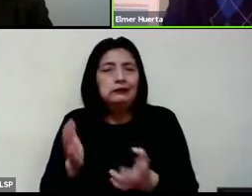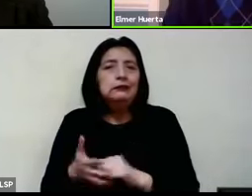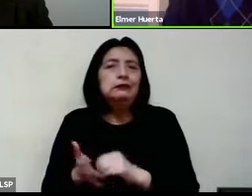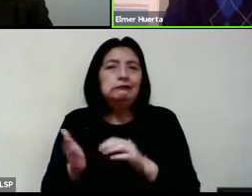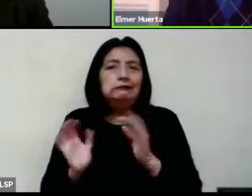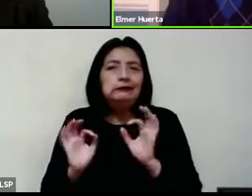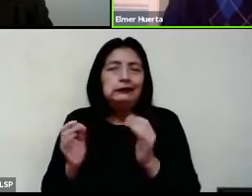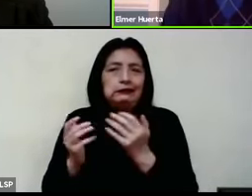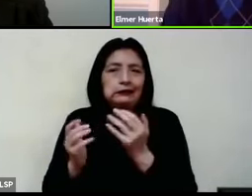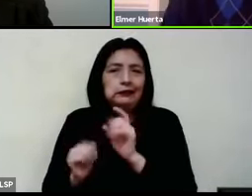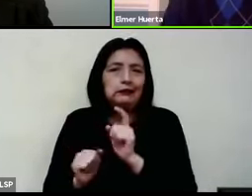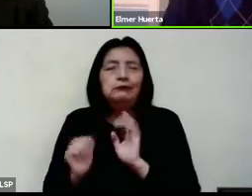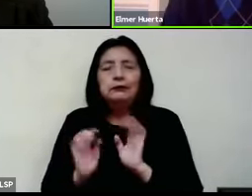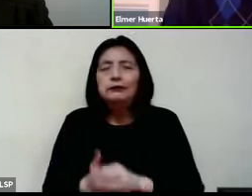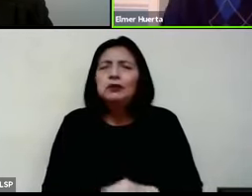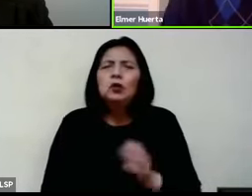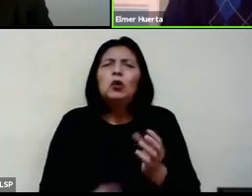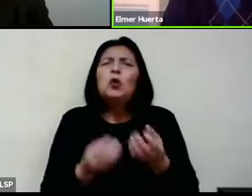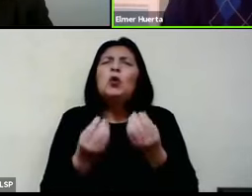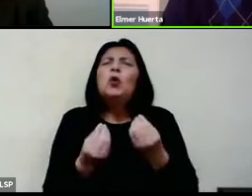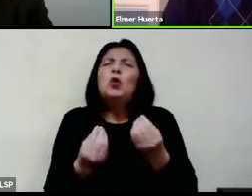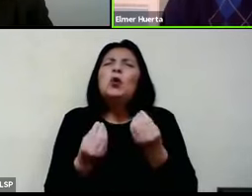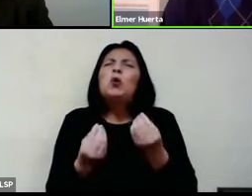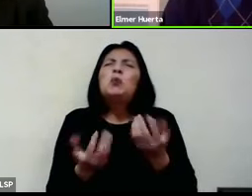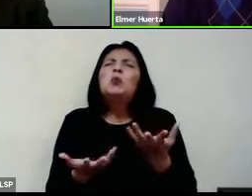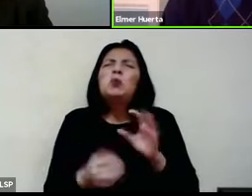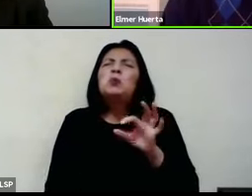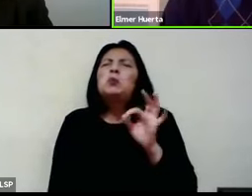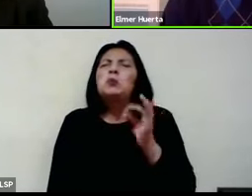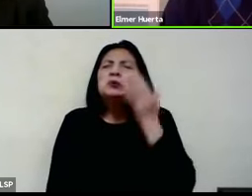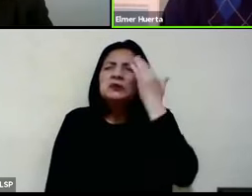temida. ¿Cómo se detecta entonces